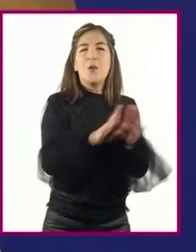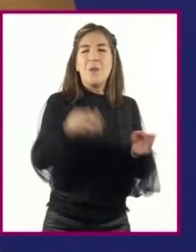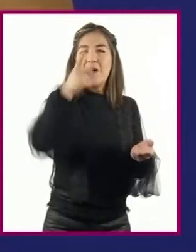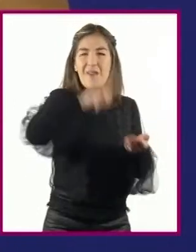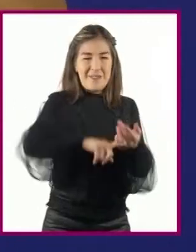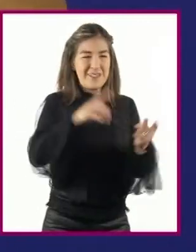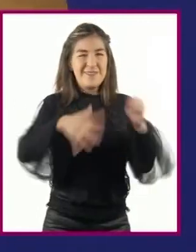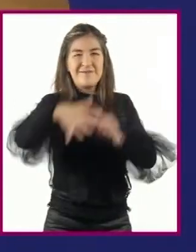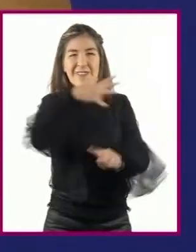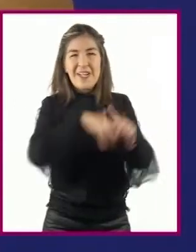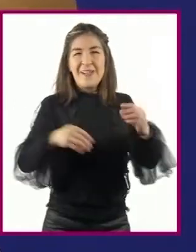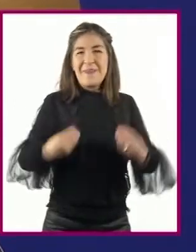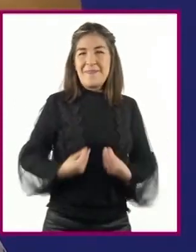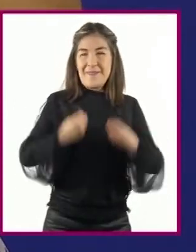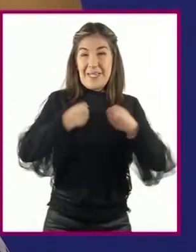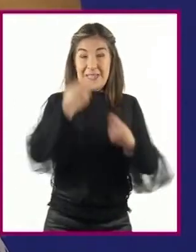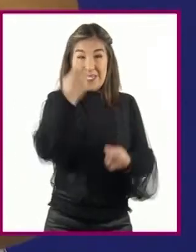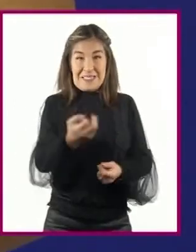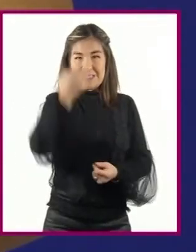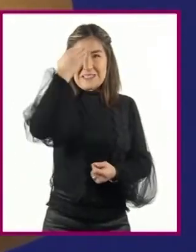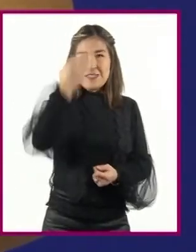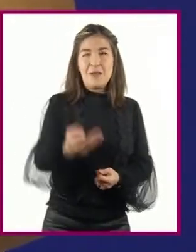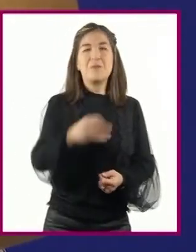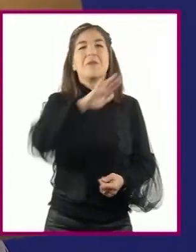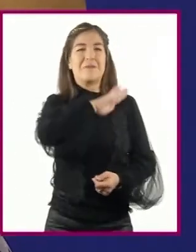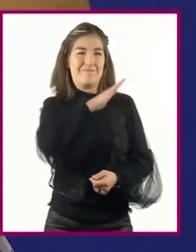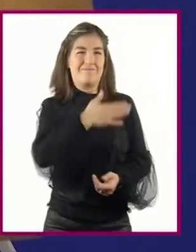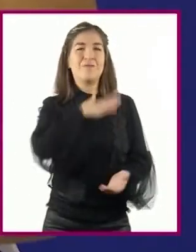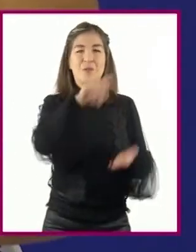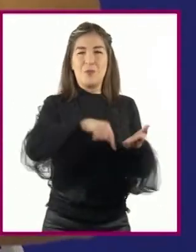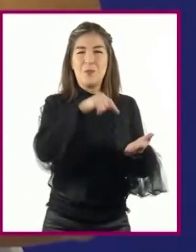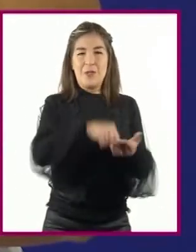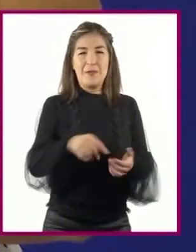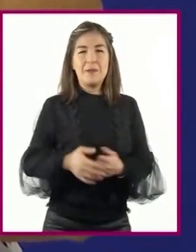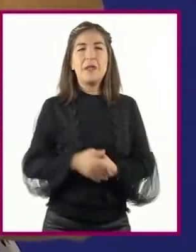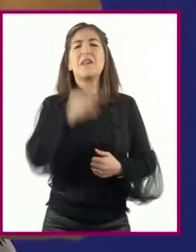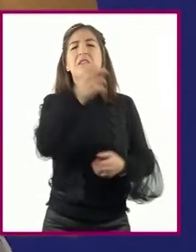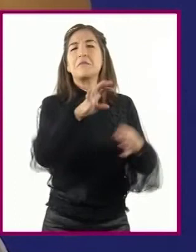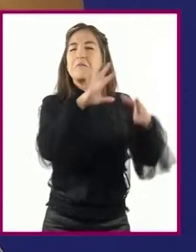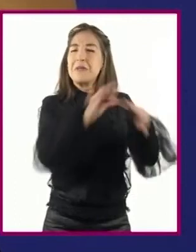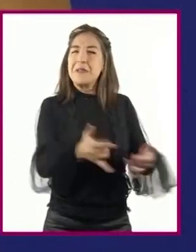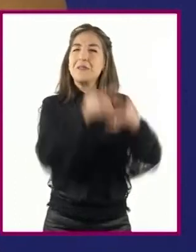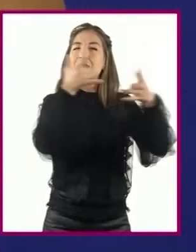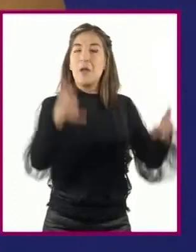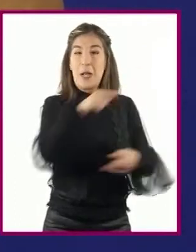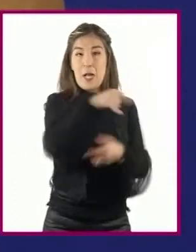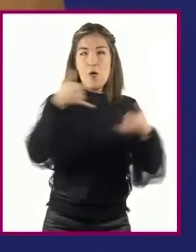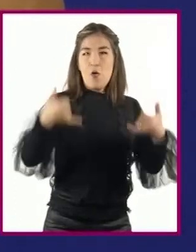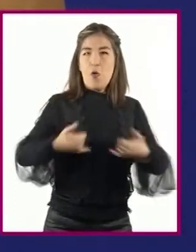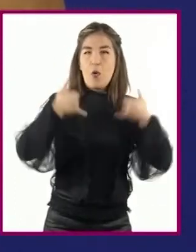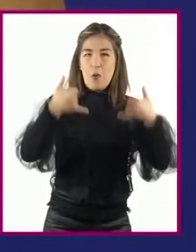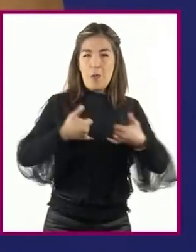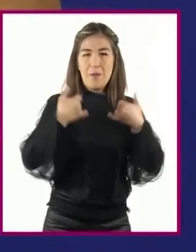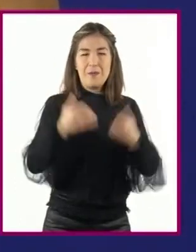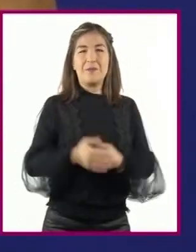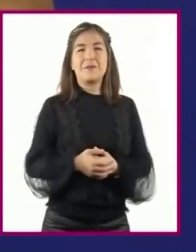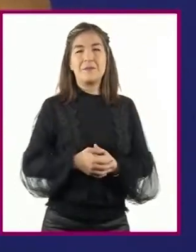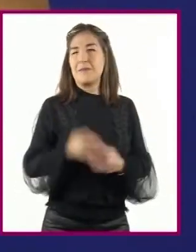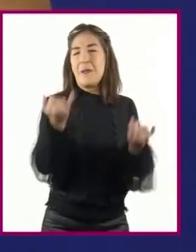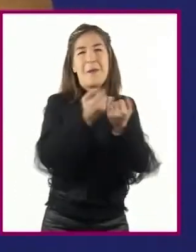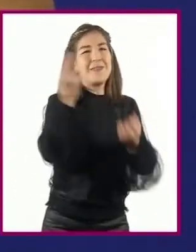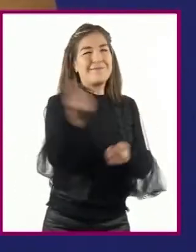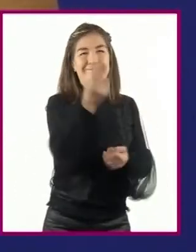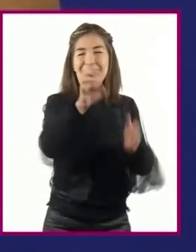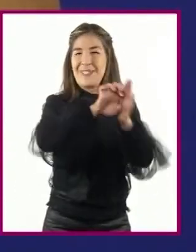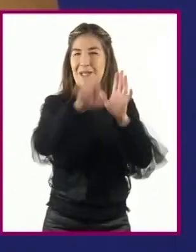la vida en esta época en España. Cuenta la historia de un joven, como ustedes,